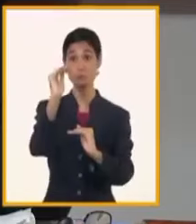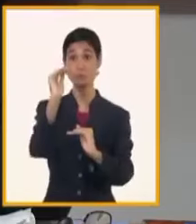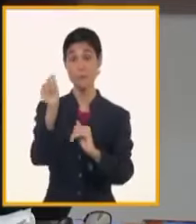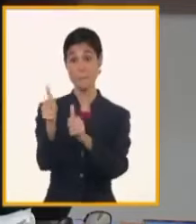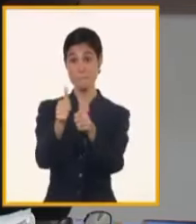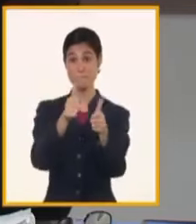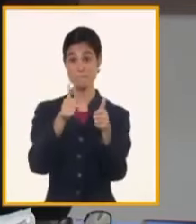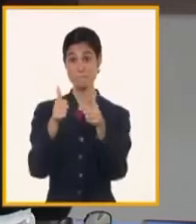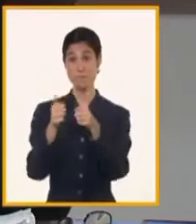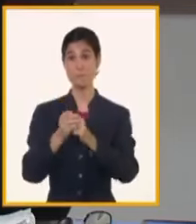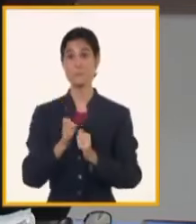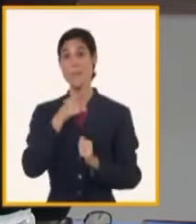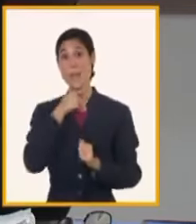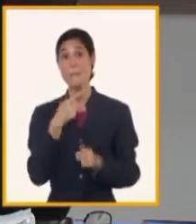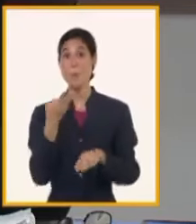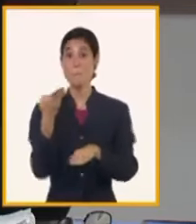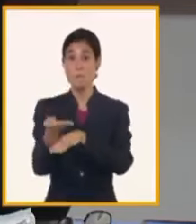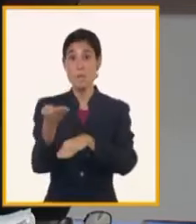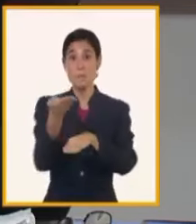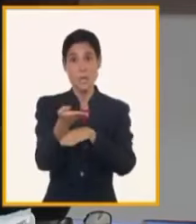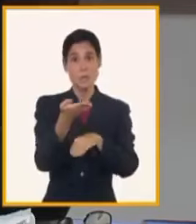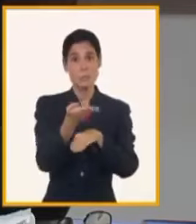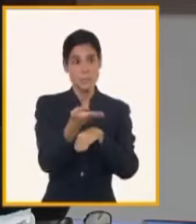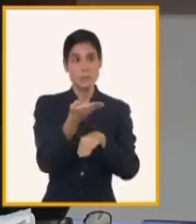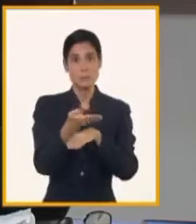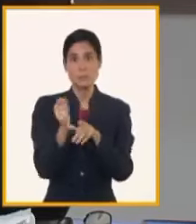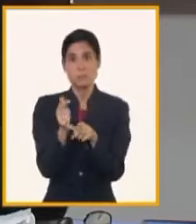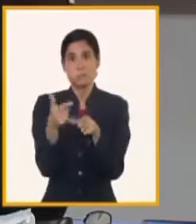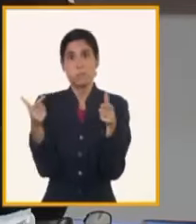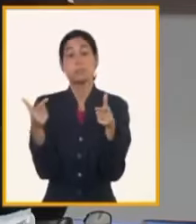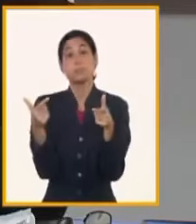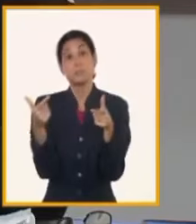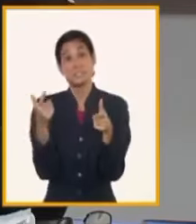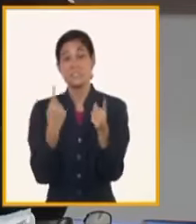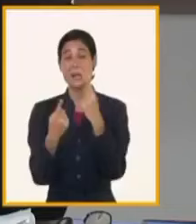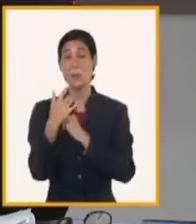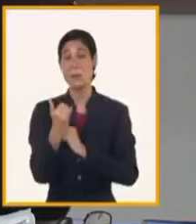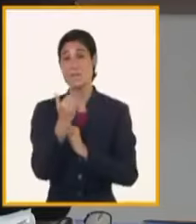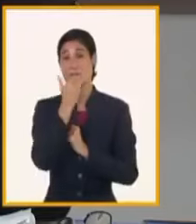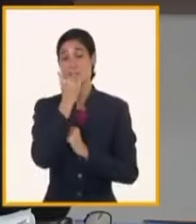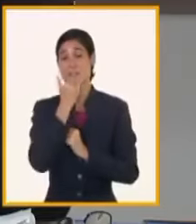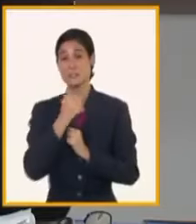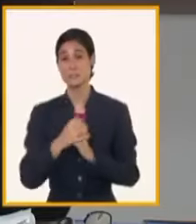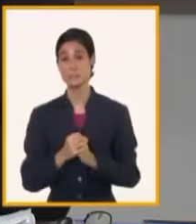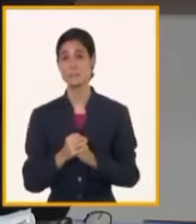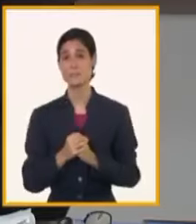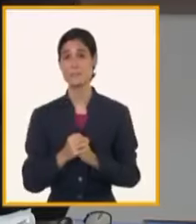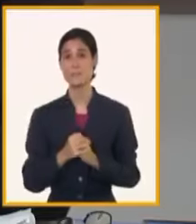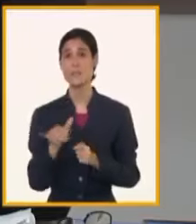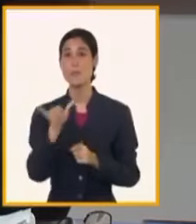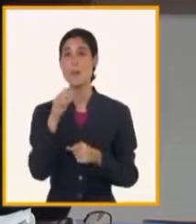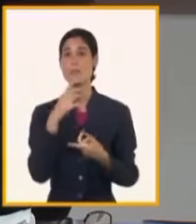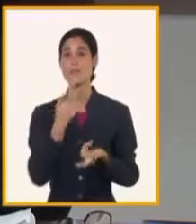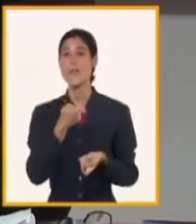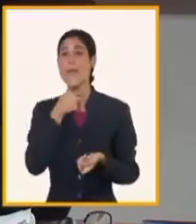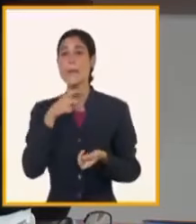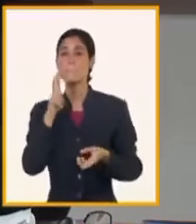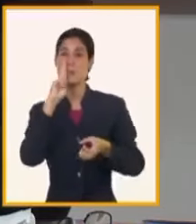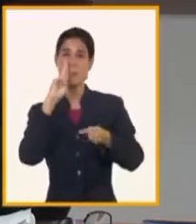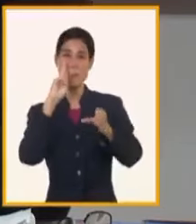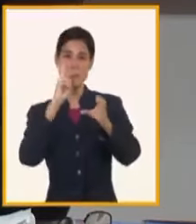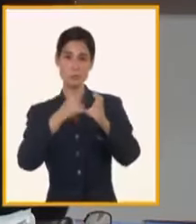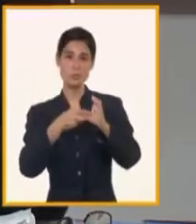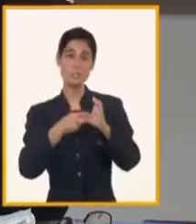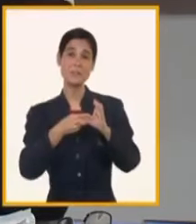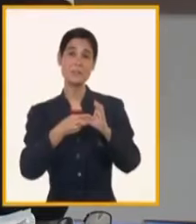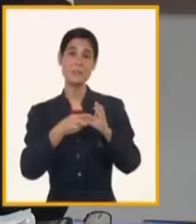como la demanda Y entonces también hubo algunas fallas en el tema de combustible pero no tanto como el mes de